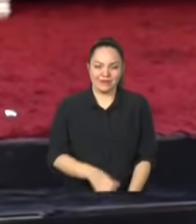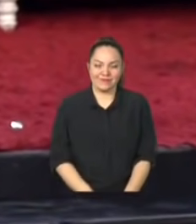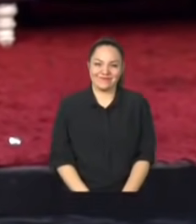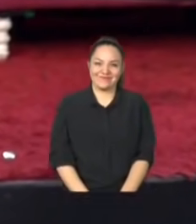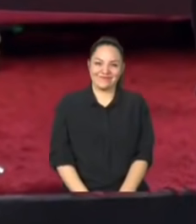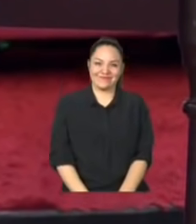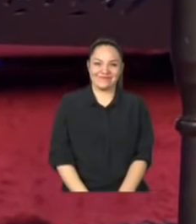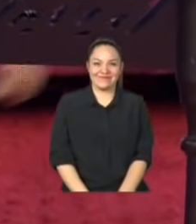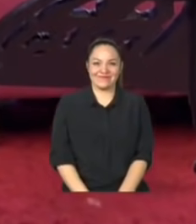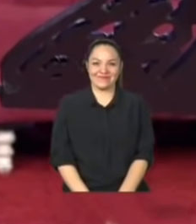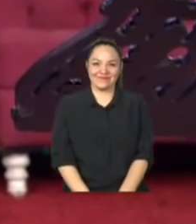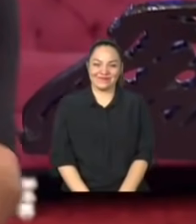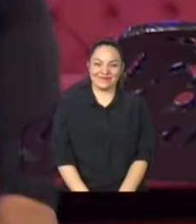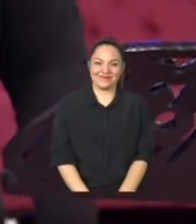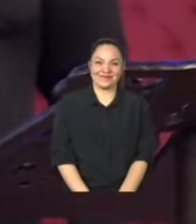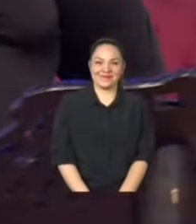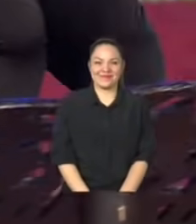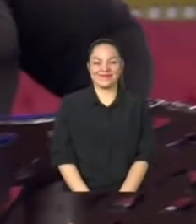Salgo así.